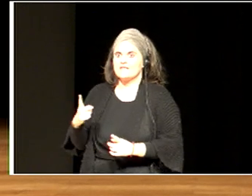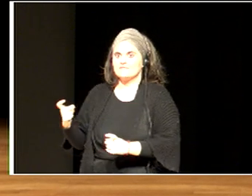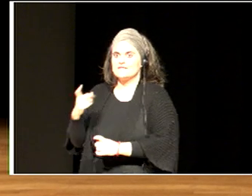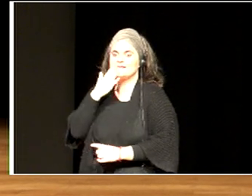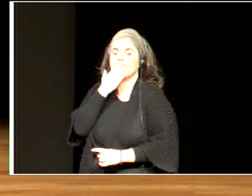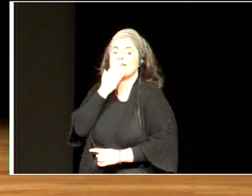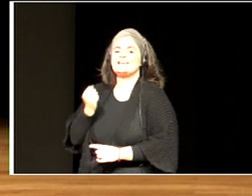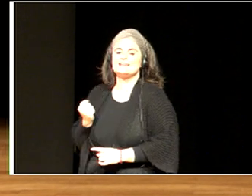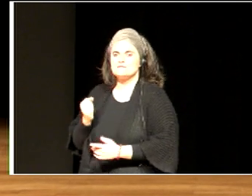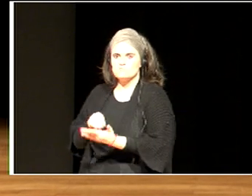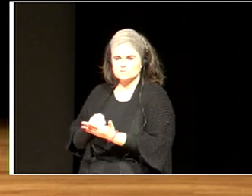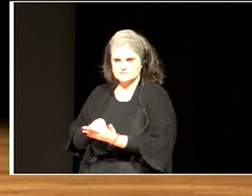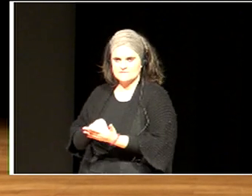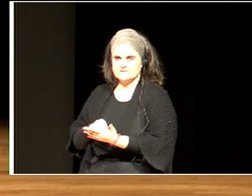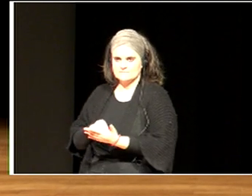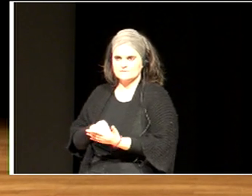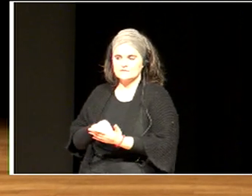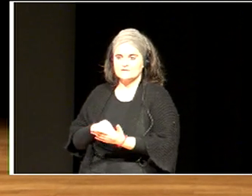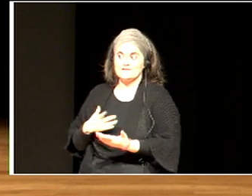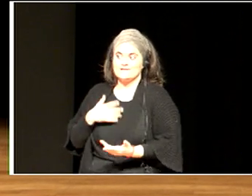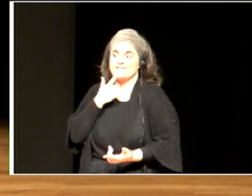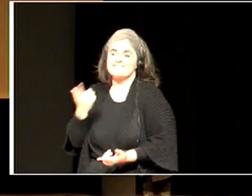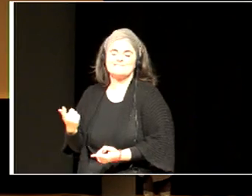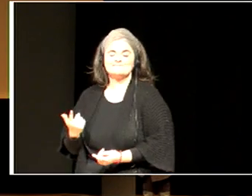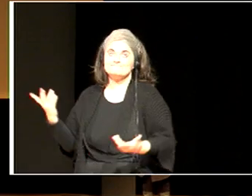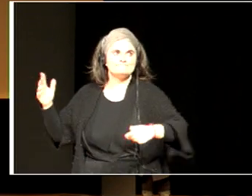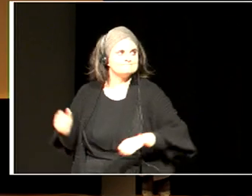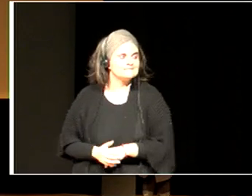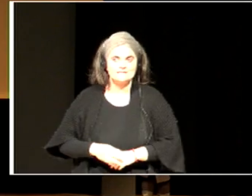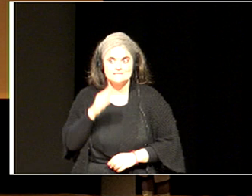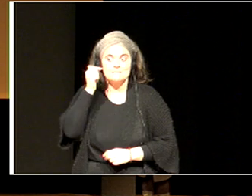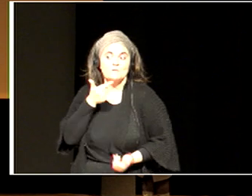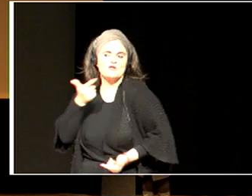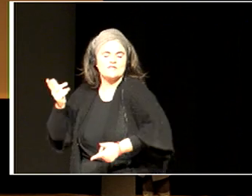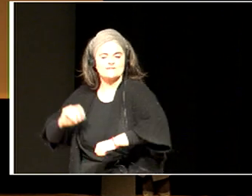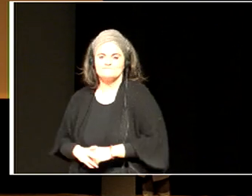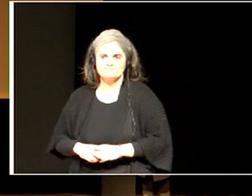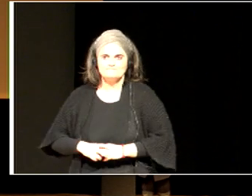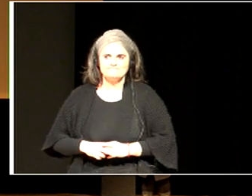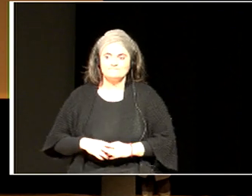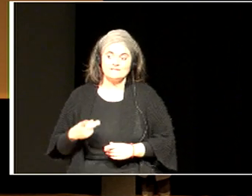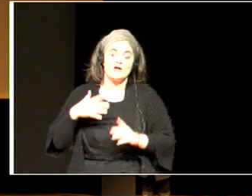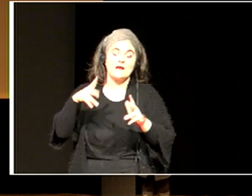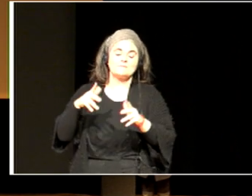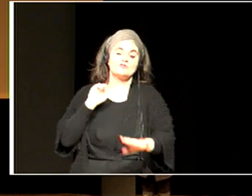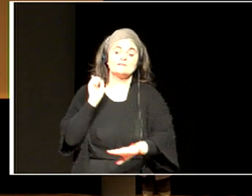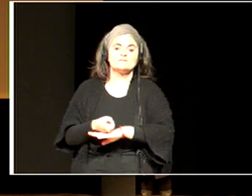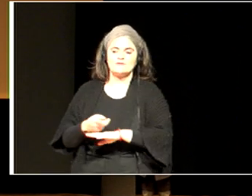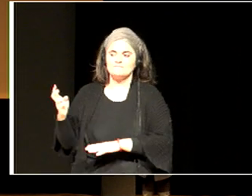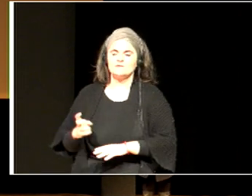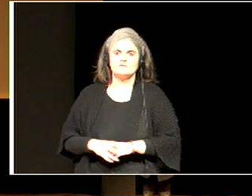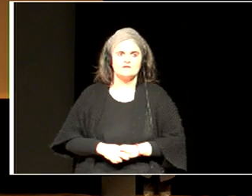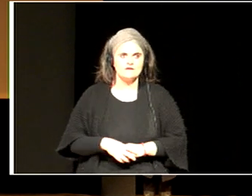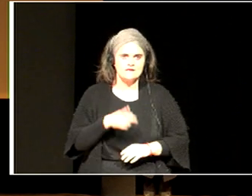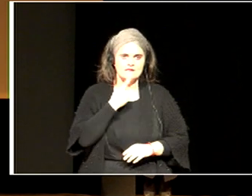vida esa se me olvidó sabes de la lección claro llegó la de matemática la directora y dijo